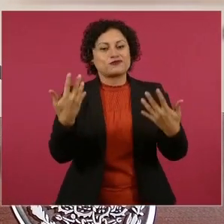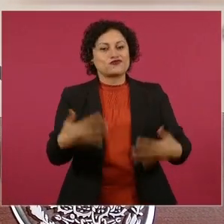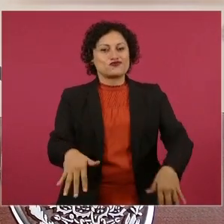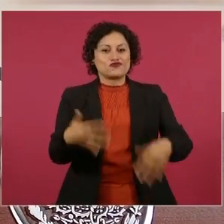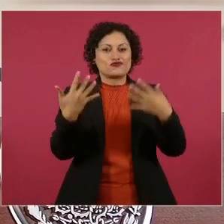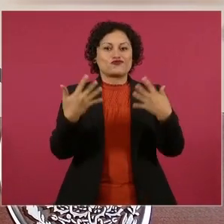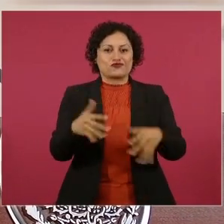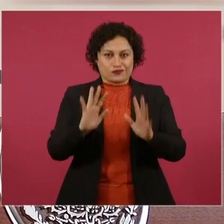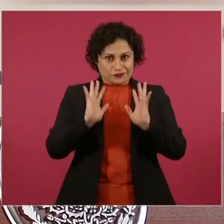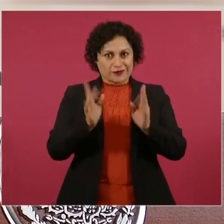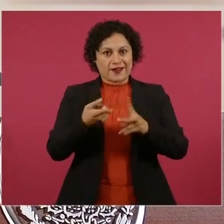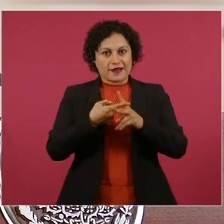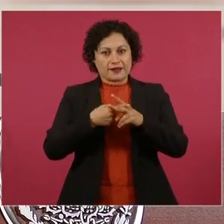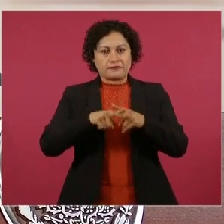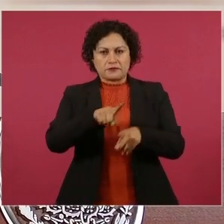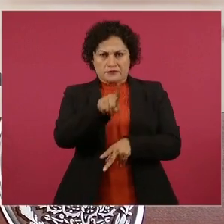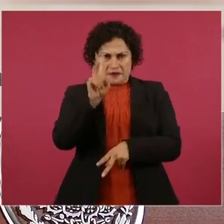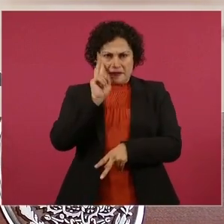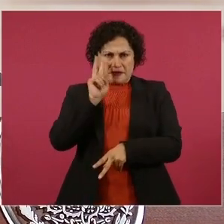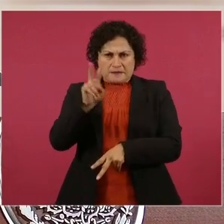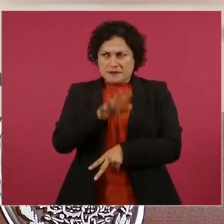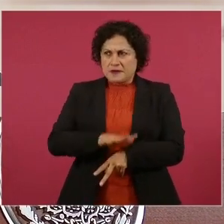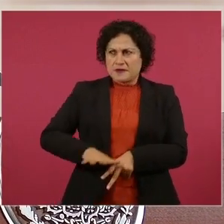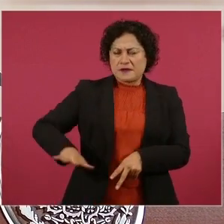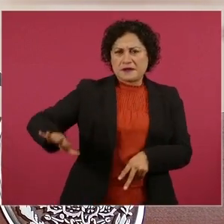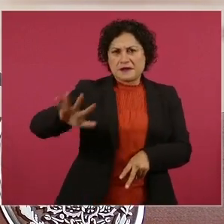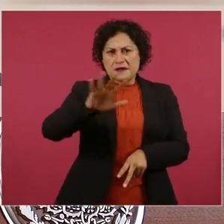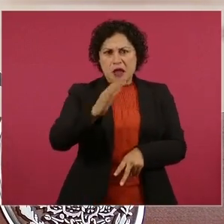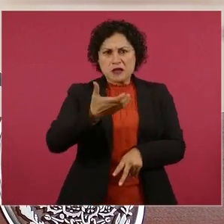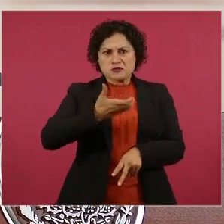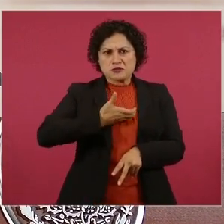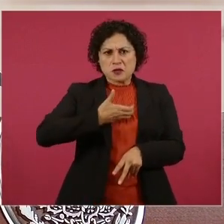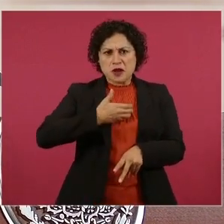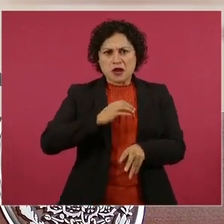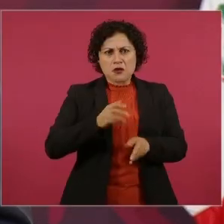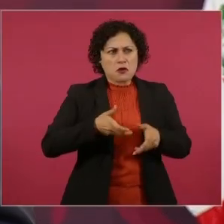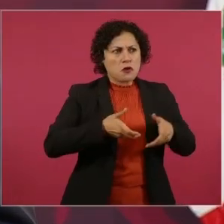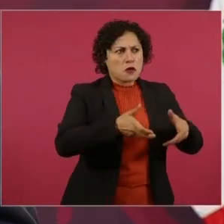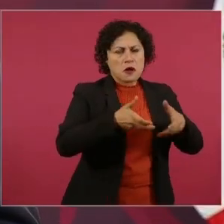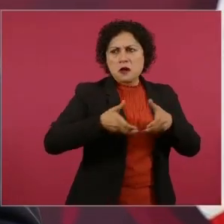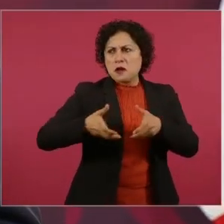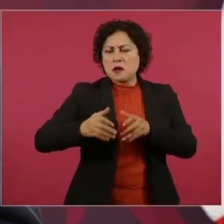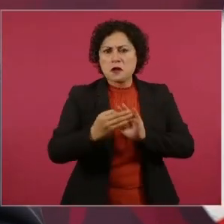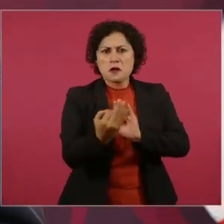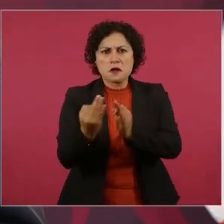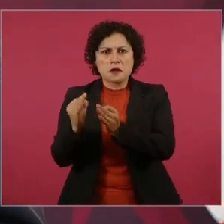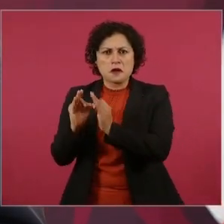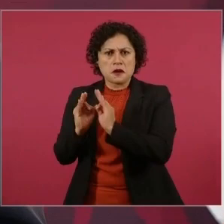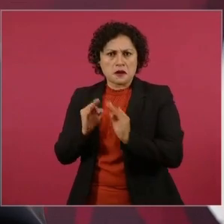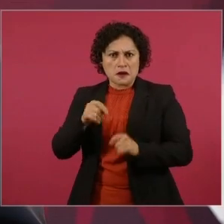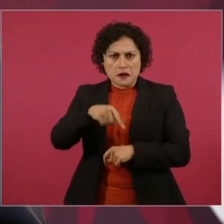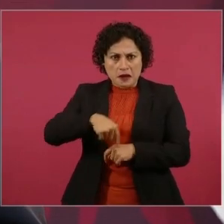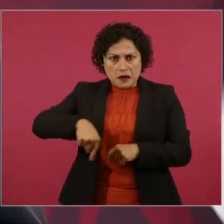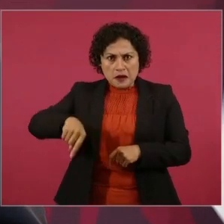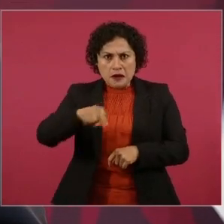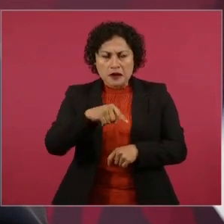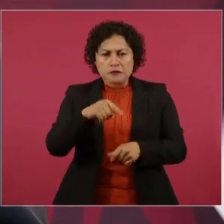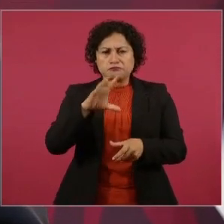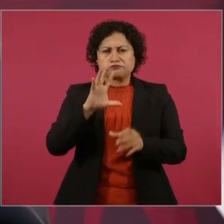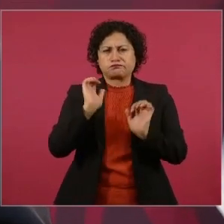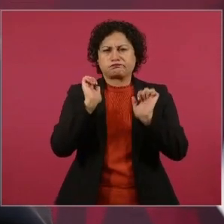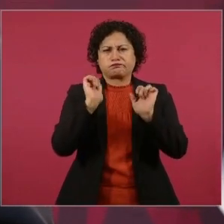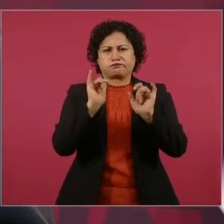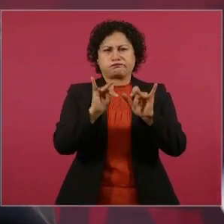calles del centro llenas el centro de la ciudad da